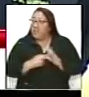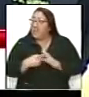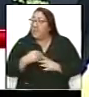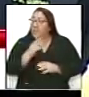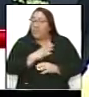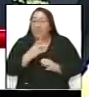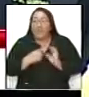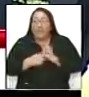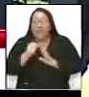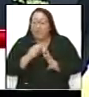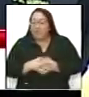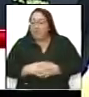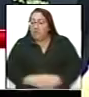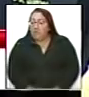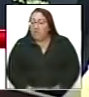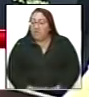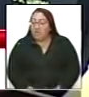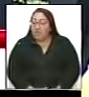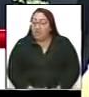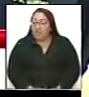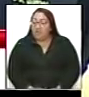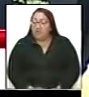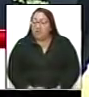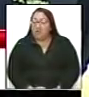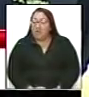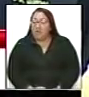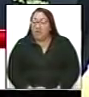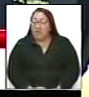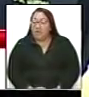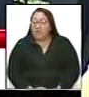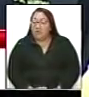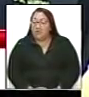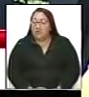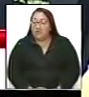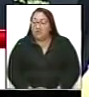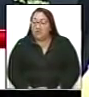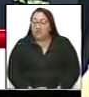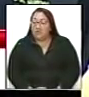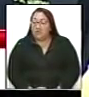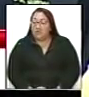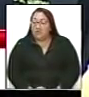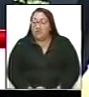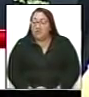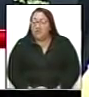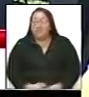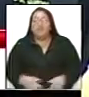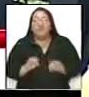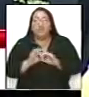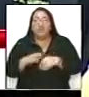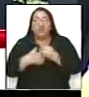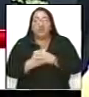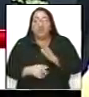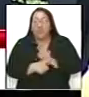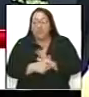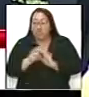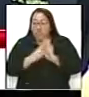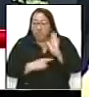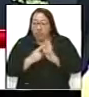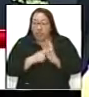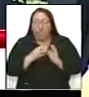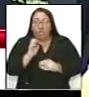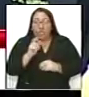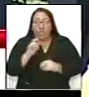Derecho y está en la Constitución precisamente el reglamento del Congreso que tiene rango de ley el reglamento de